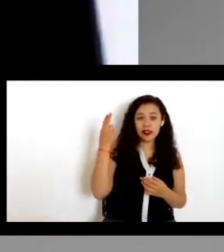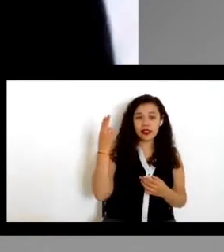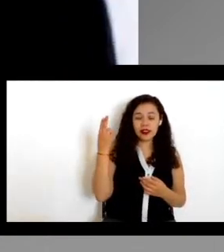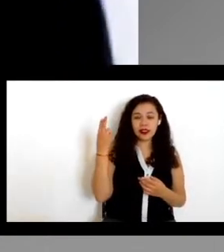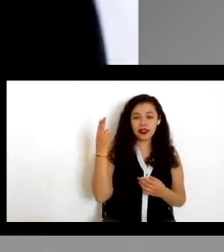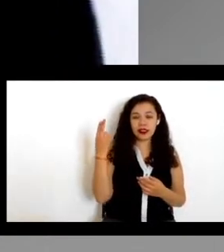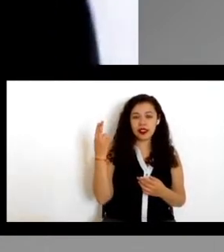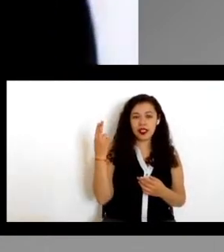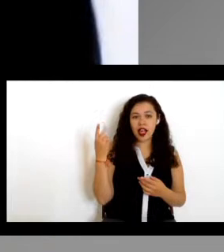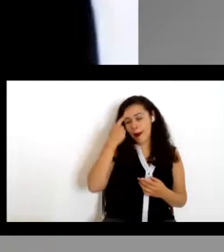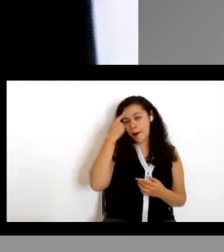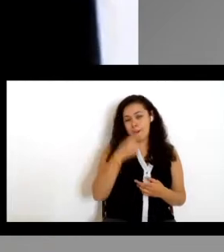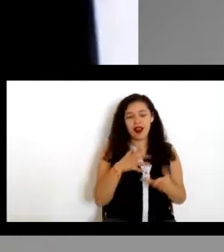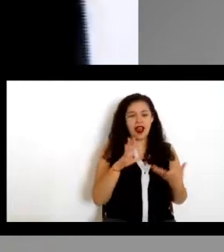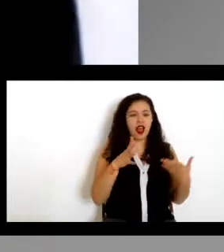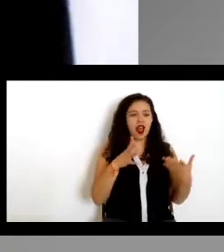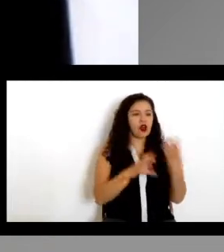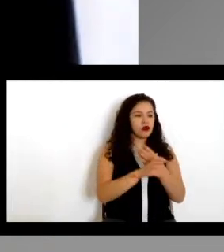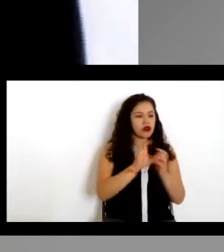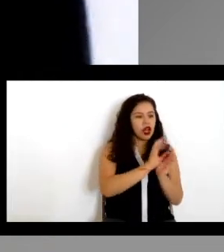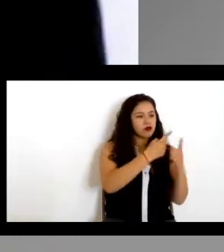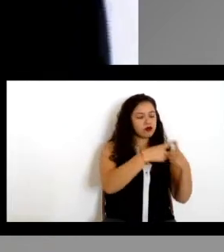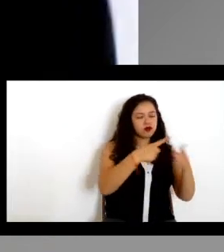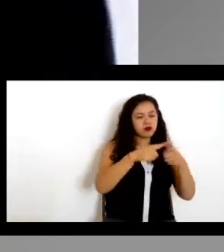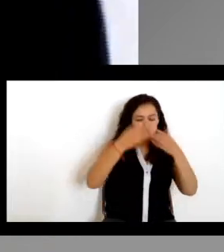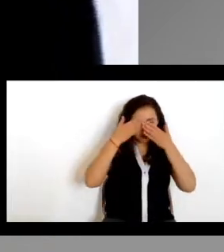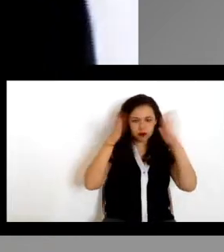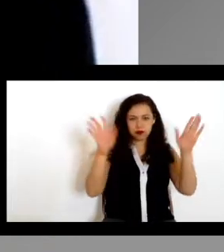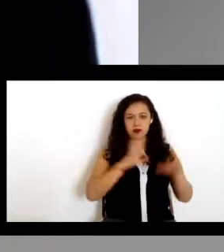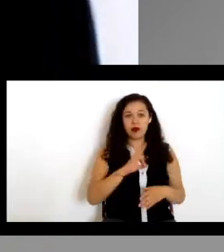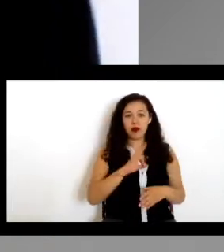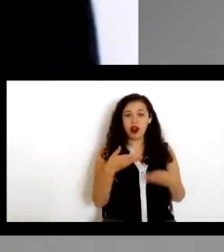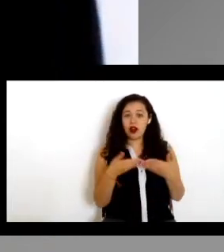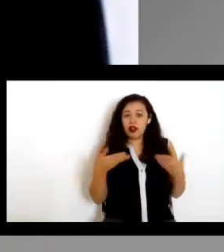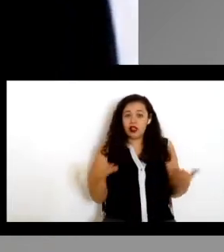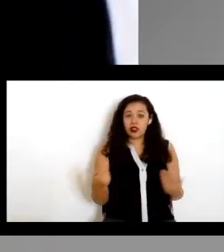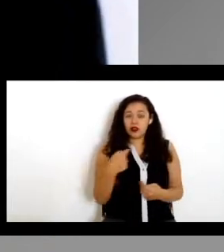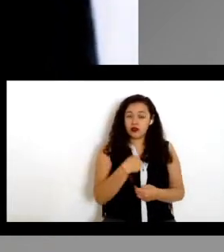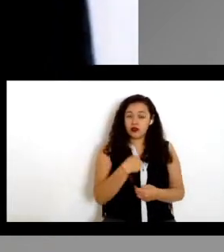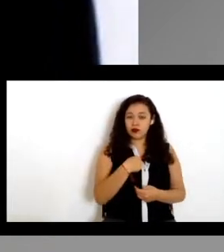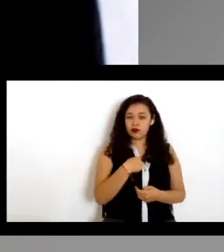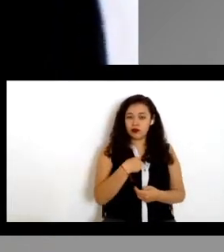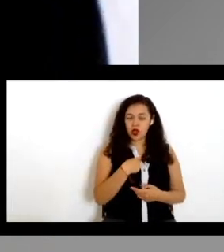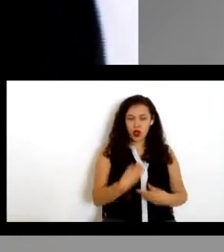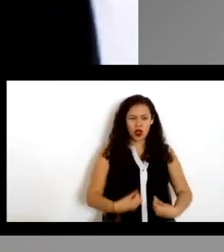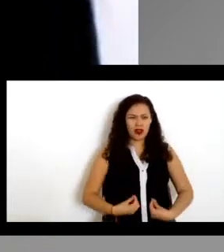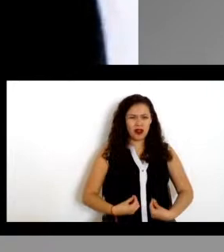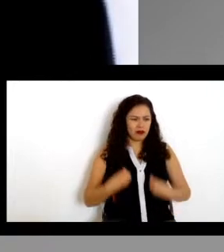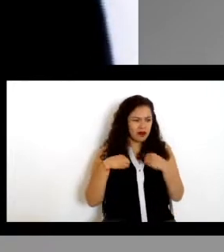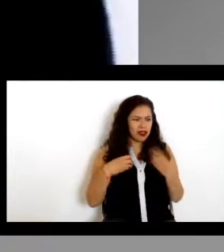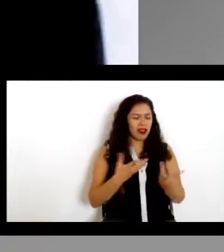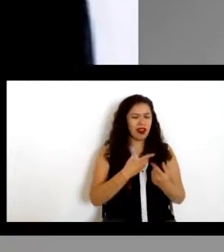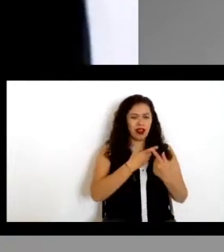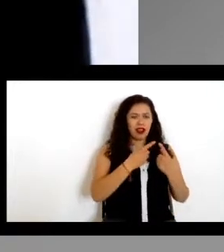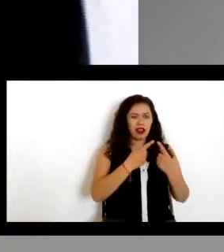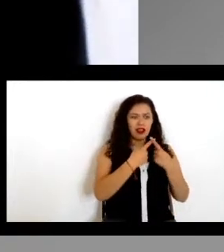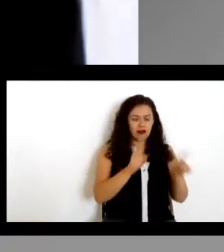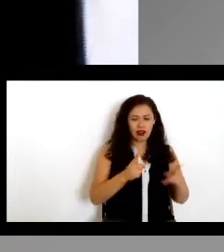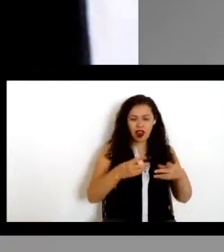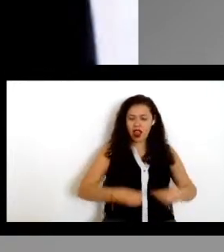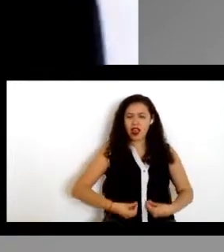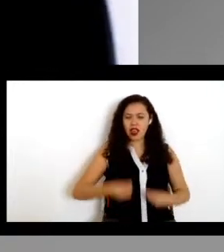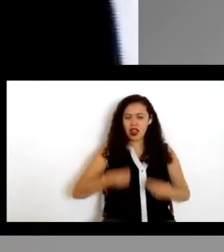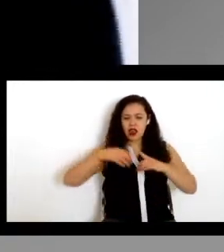la diversidad. En este caso, pues yo me encontré en una nueva vida, en una nueva realidad. De alguna